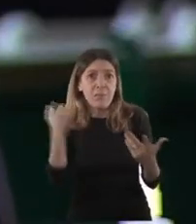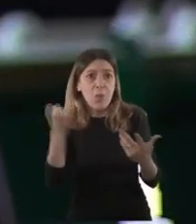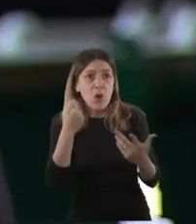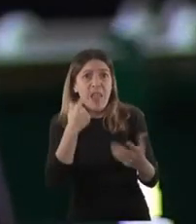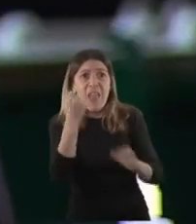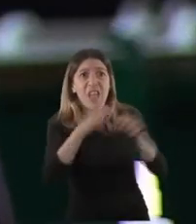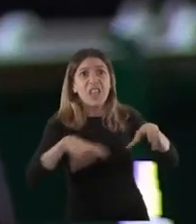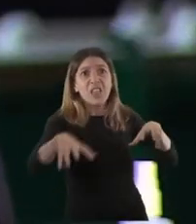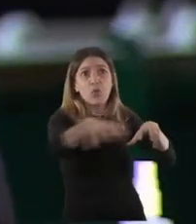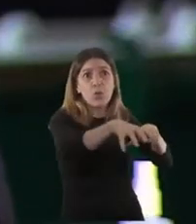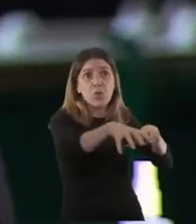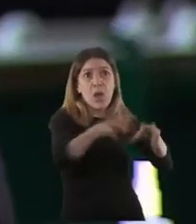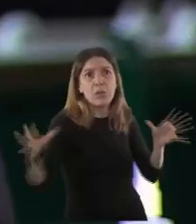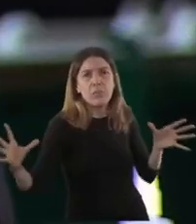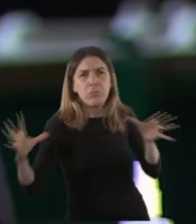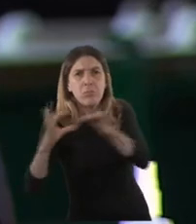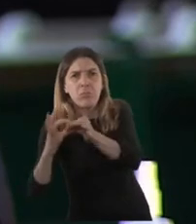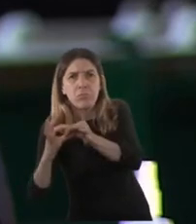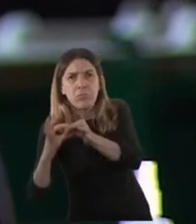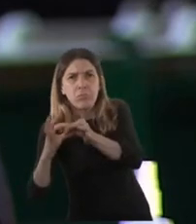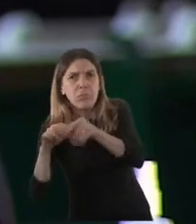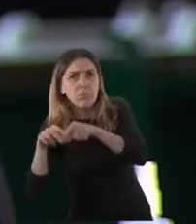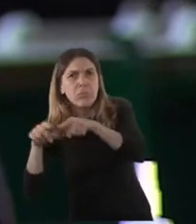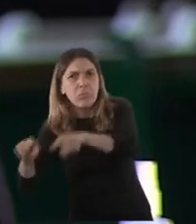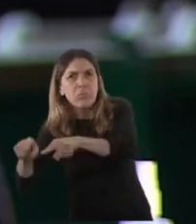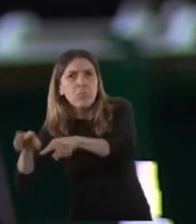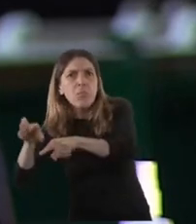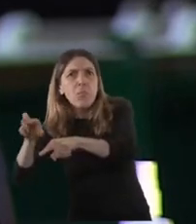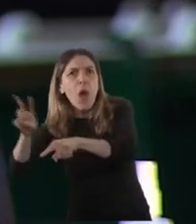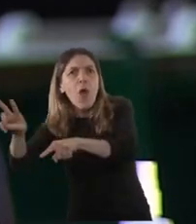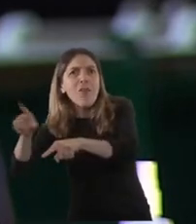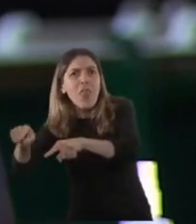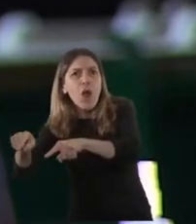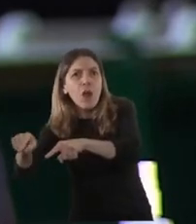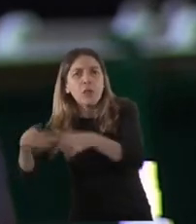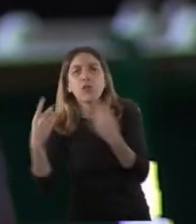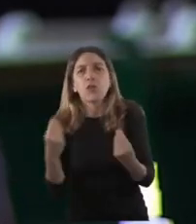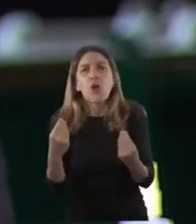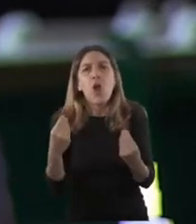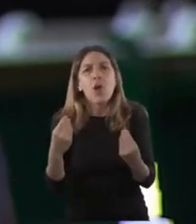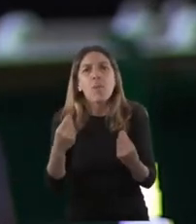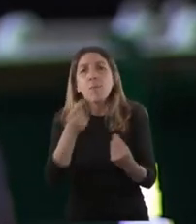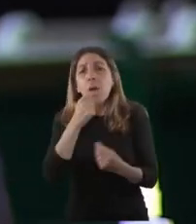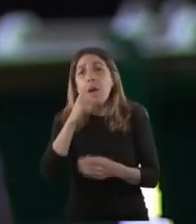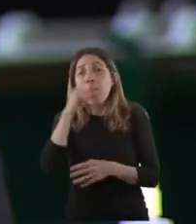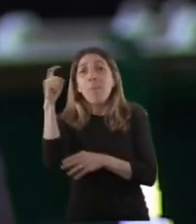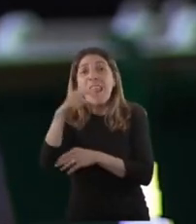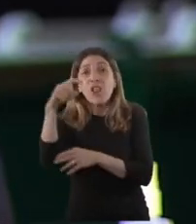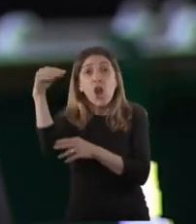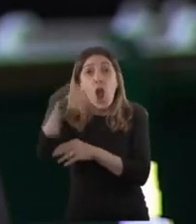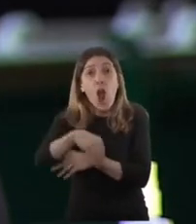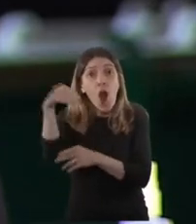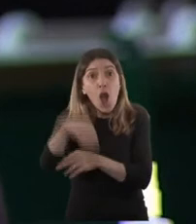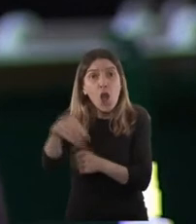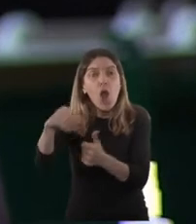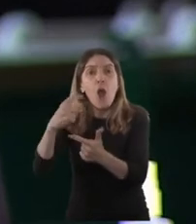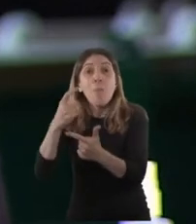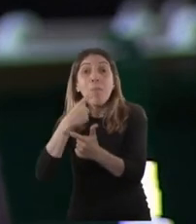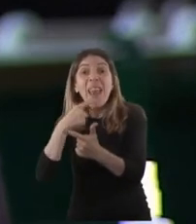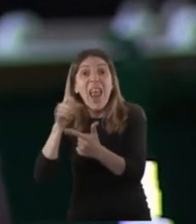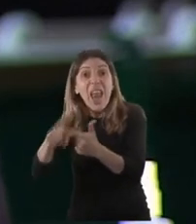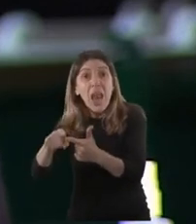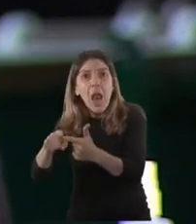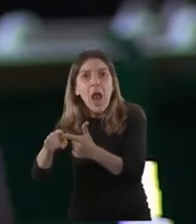bueno, ahí están los encadenamientos. Está pensar, bueno, ¿cómo hacemos que el petróleo y la minería tengan proveedores